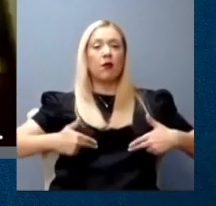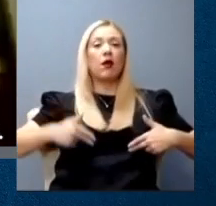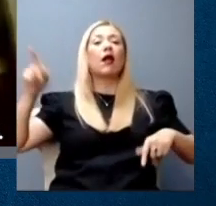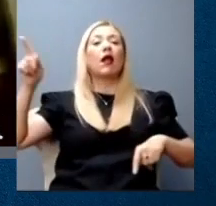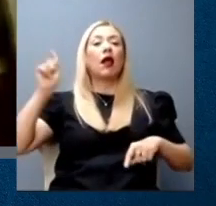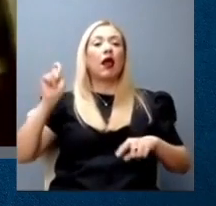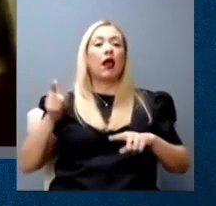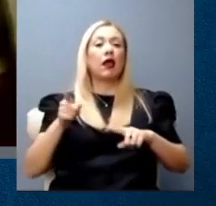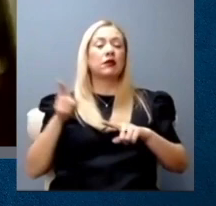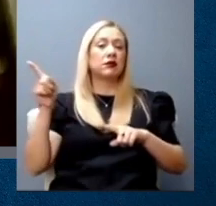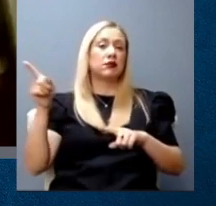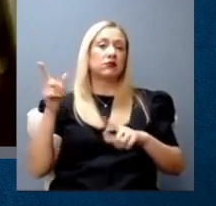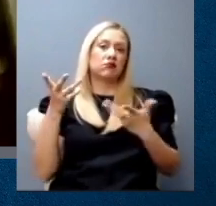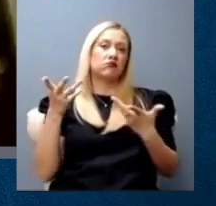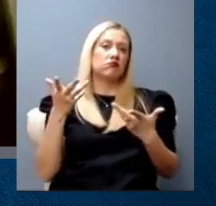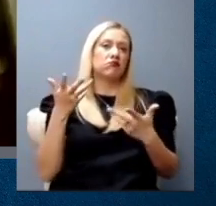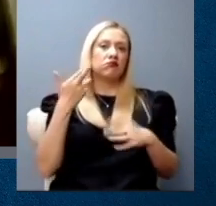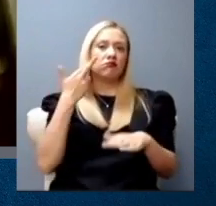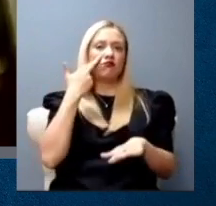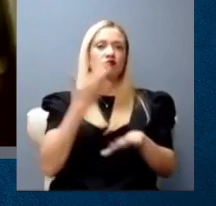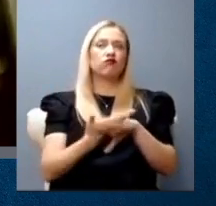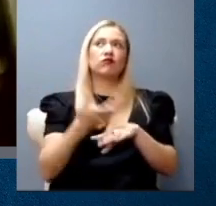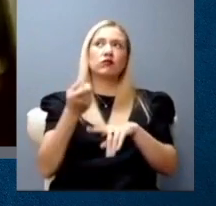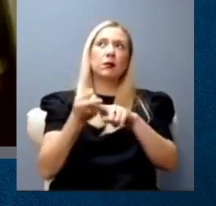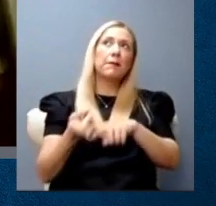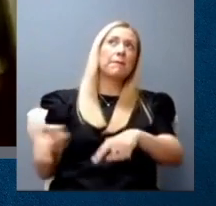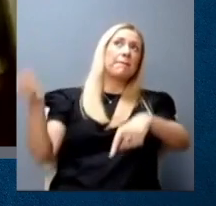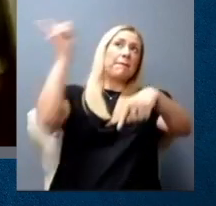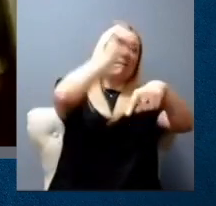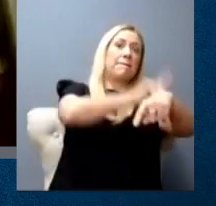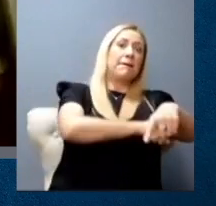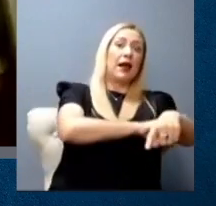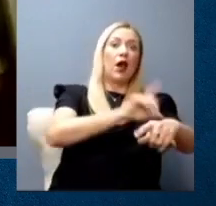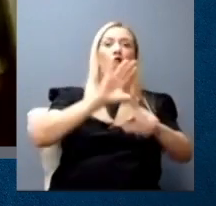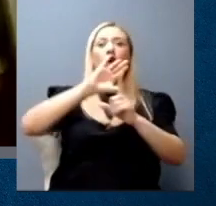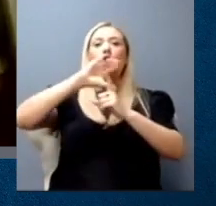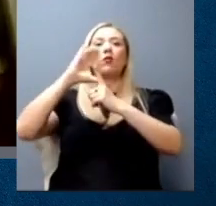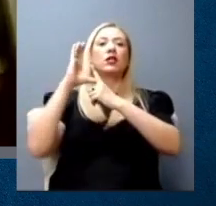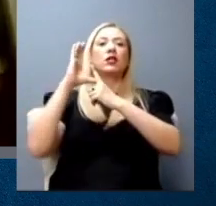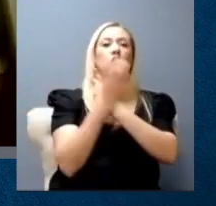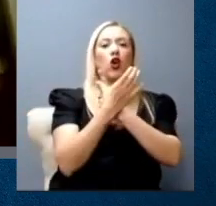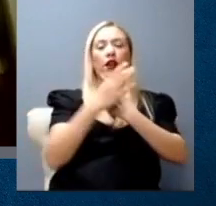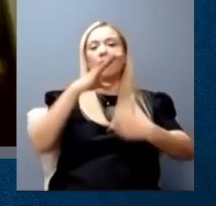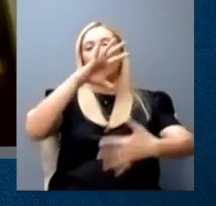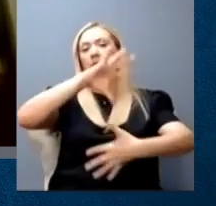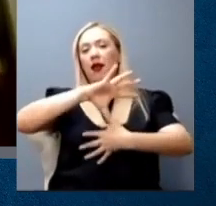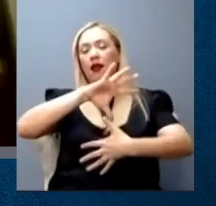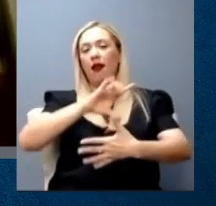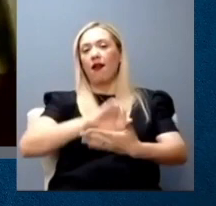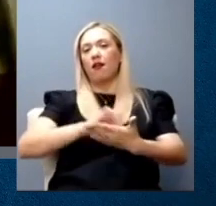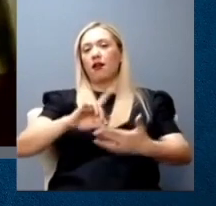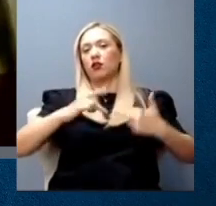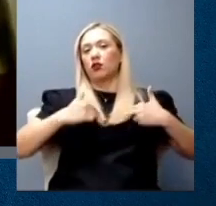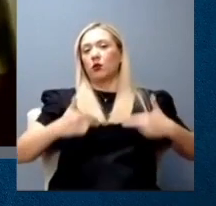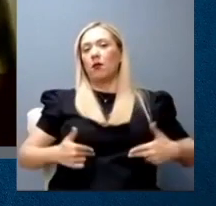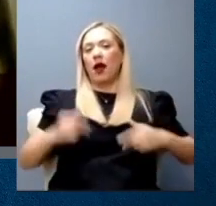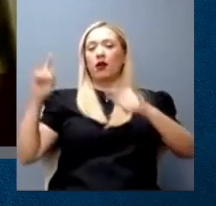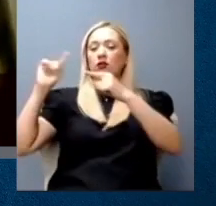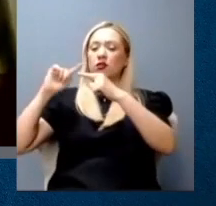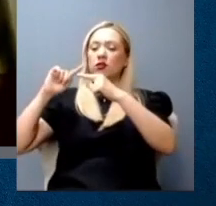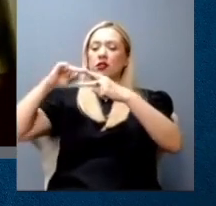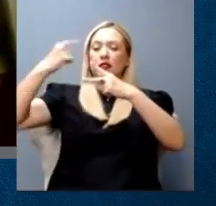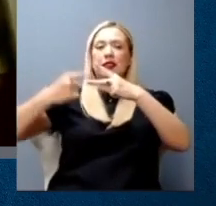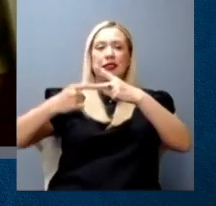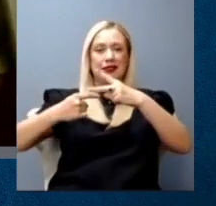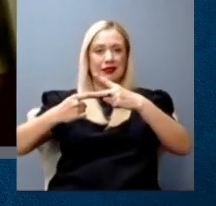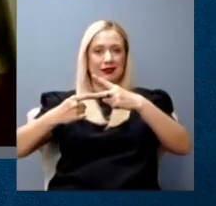la competencia que ustedes conocen de la Comisión Interamericana de Derechos Humanos. Con esto ya les